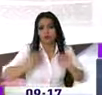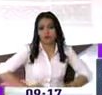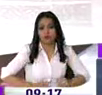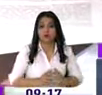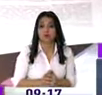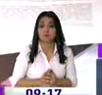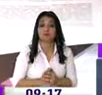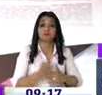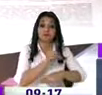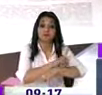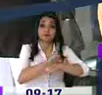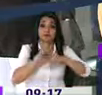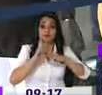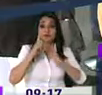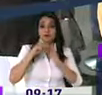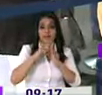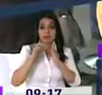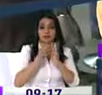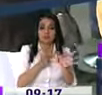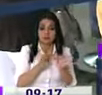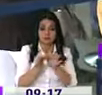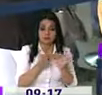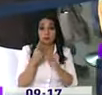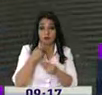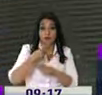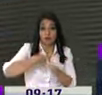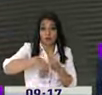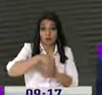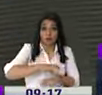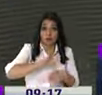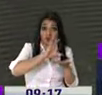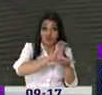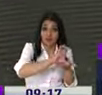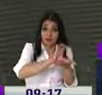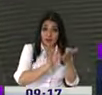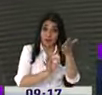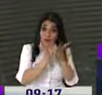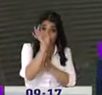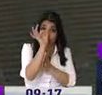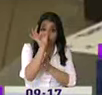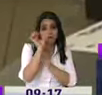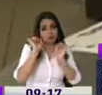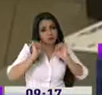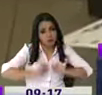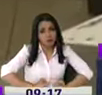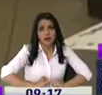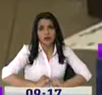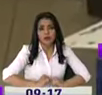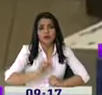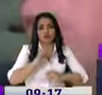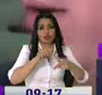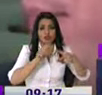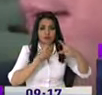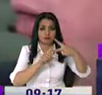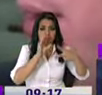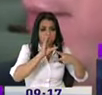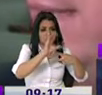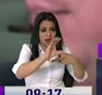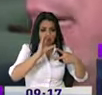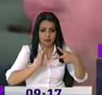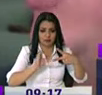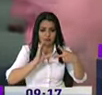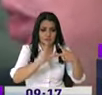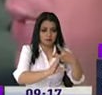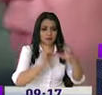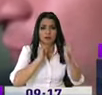El director del SRI explicó que de aprobarse la devolución de los montos excedentes podría realizarse en dos partes. Ellos lo han planteado que